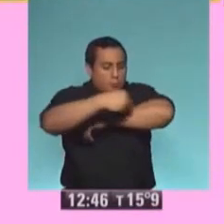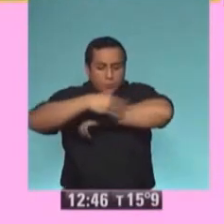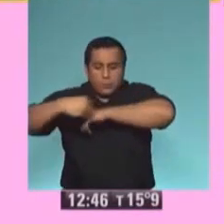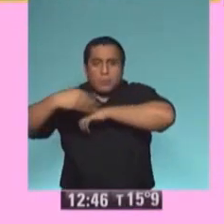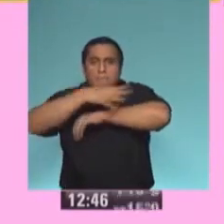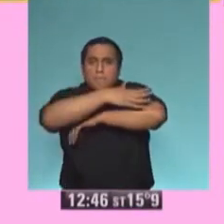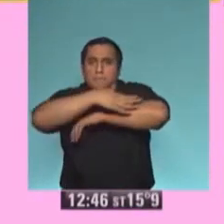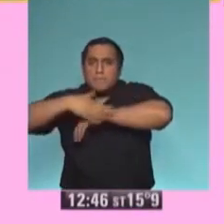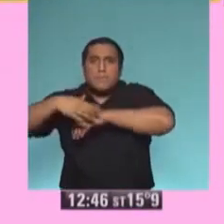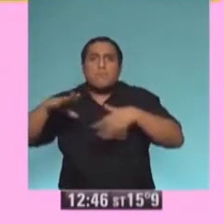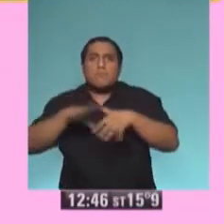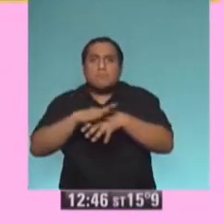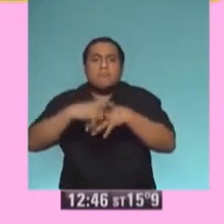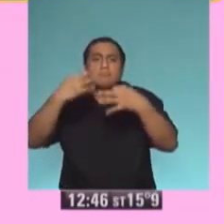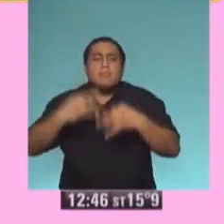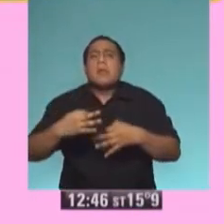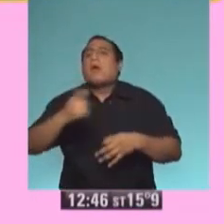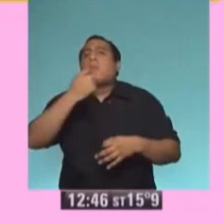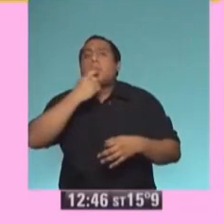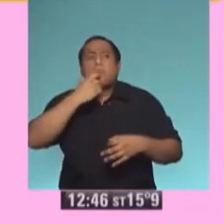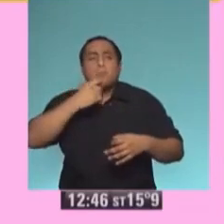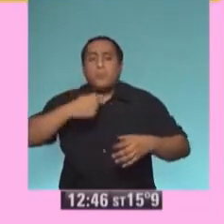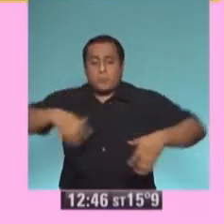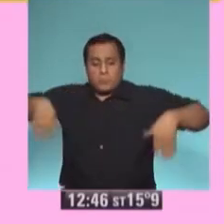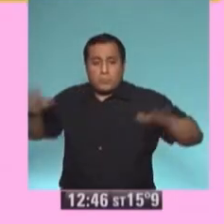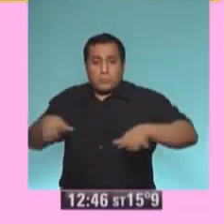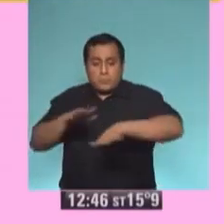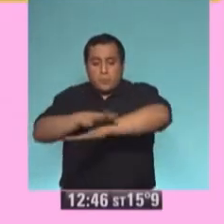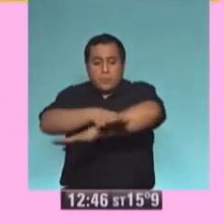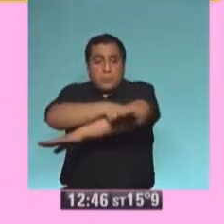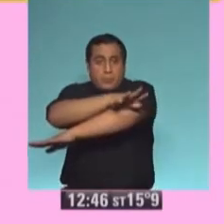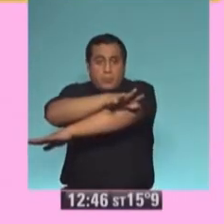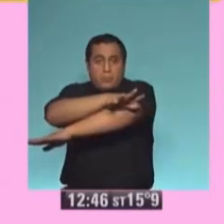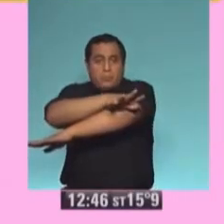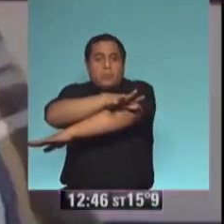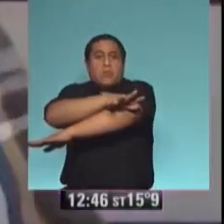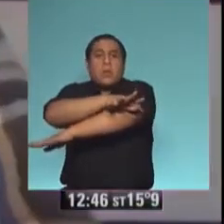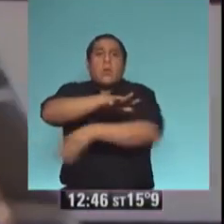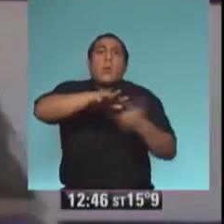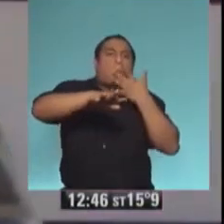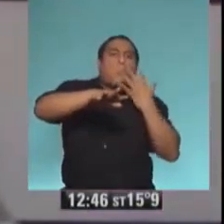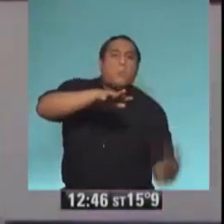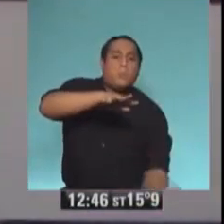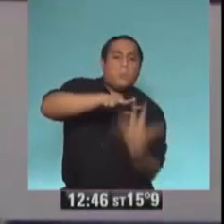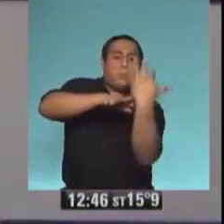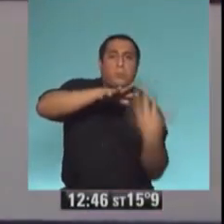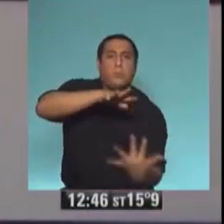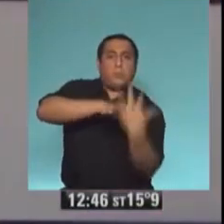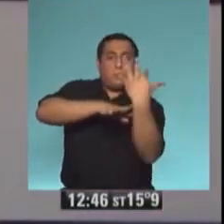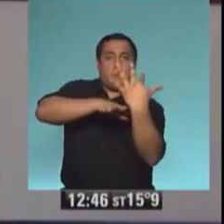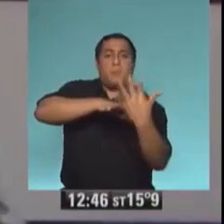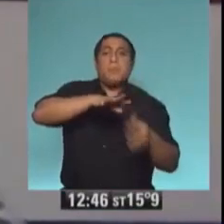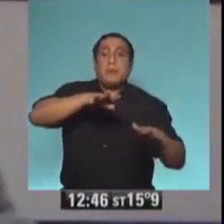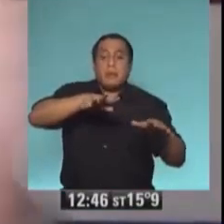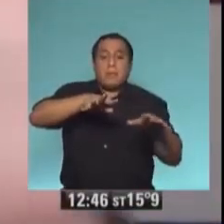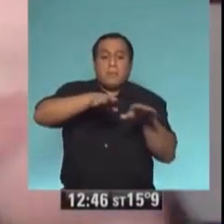esto? ¿Por qué? Porque si el aire pasa entre las plumas, es como que se te escapa de los dedos. Claro. Una pluma al lado de la